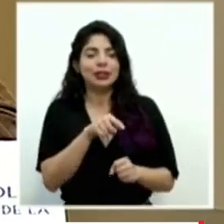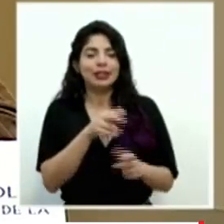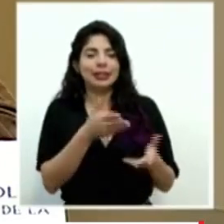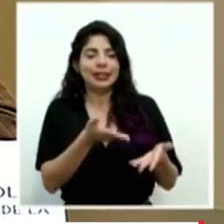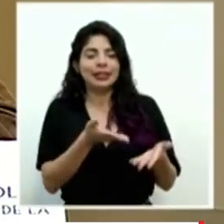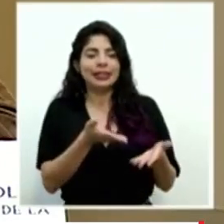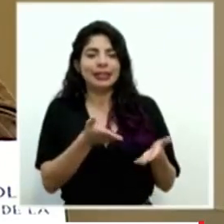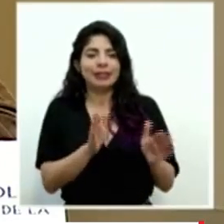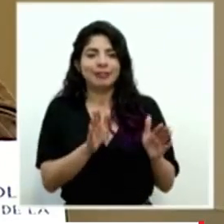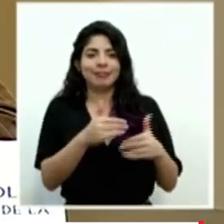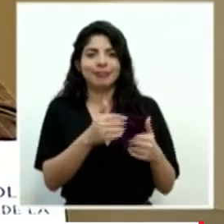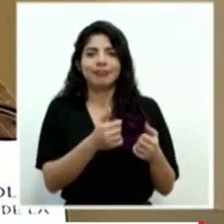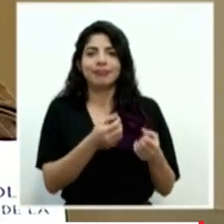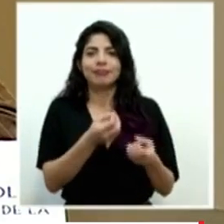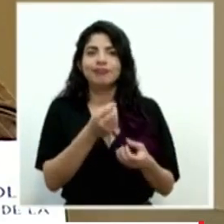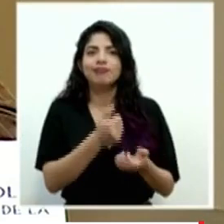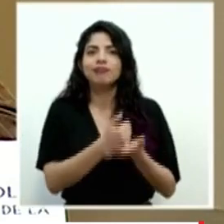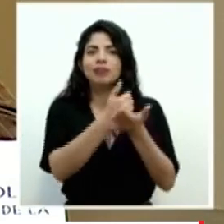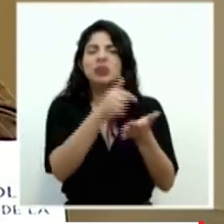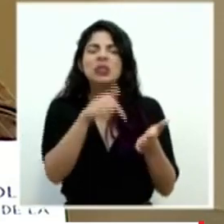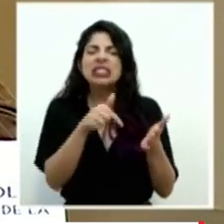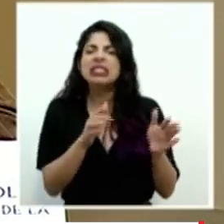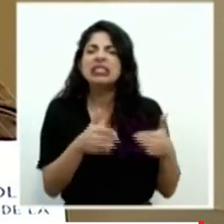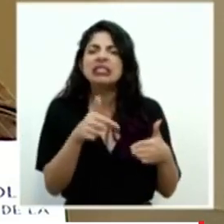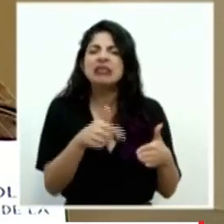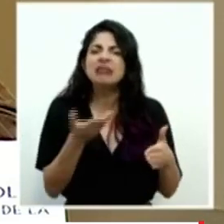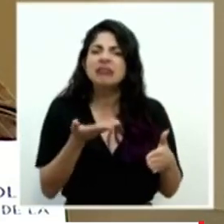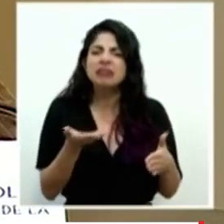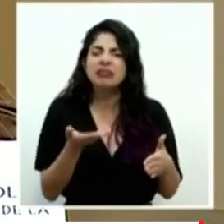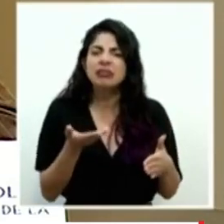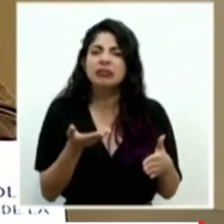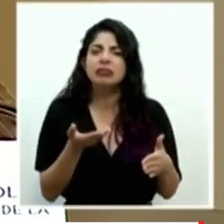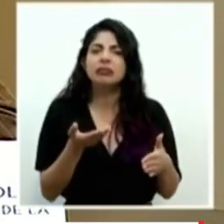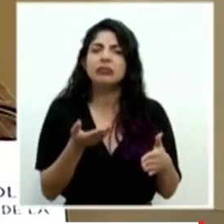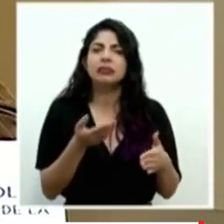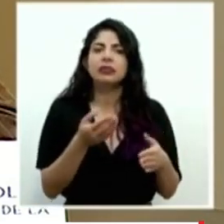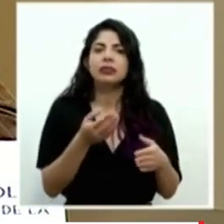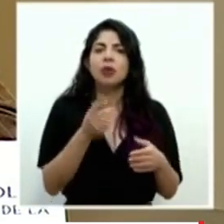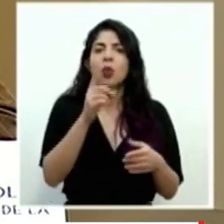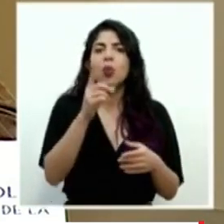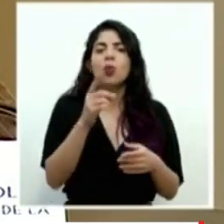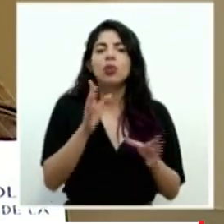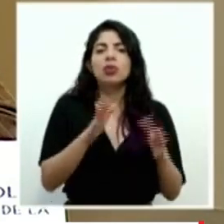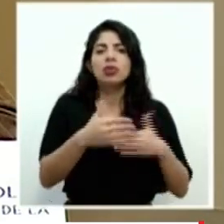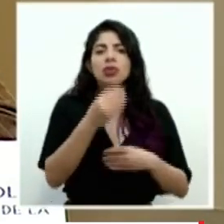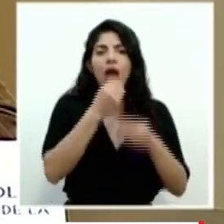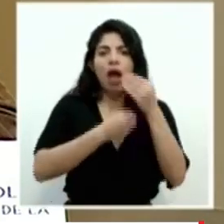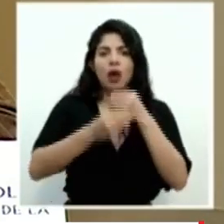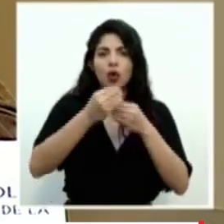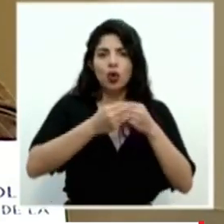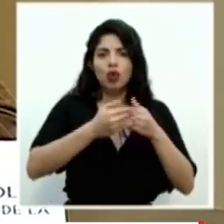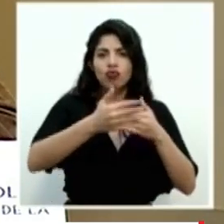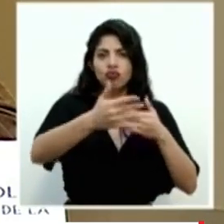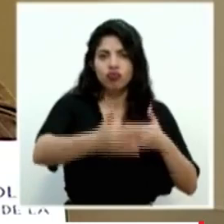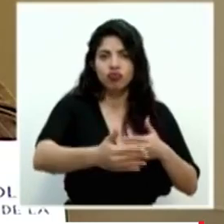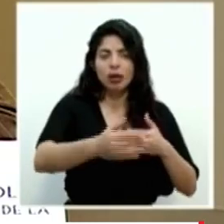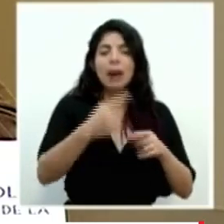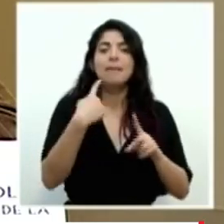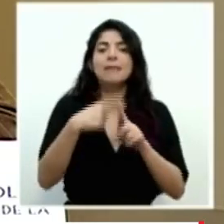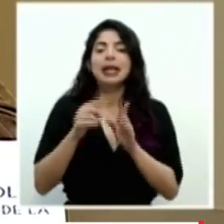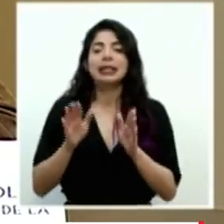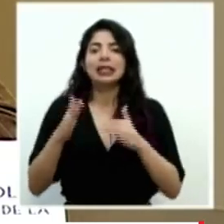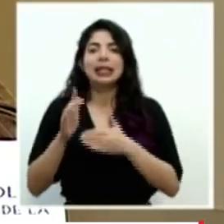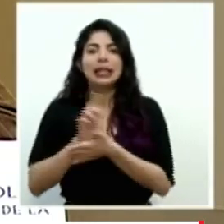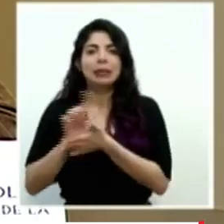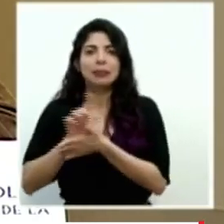con esta asistencia, que consistía en una ración, un diario de alimentos y un kit